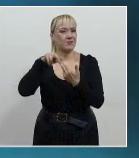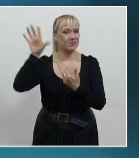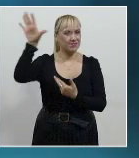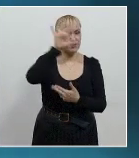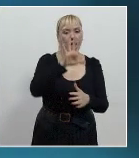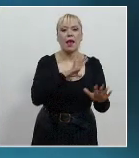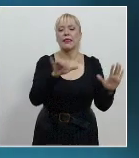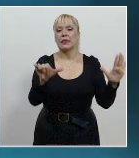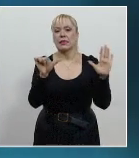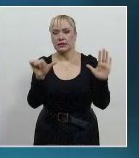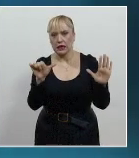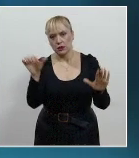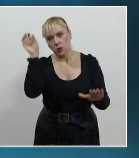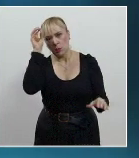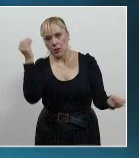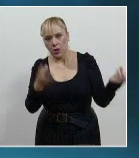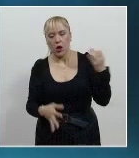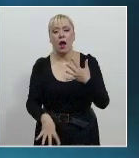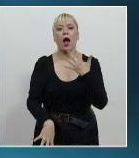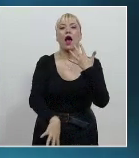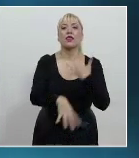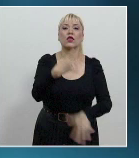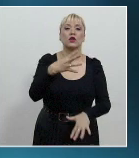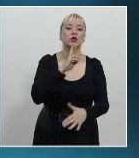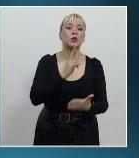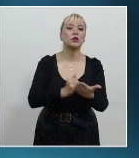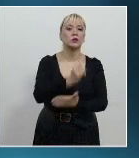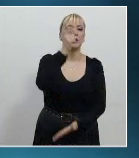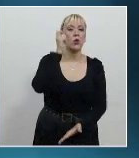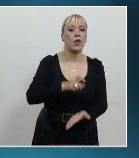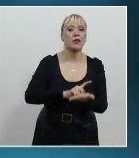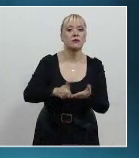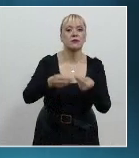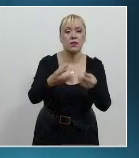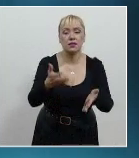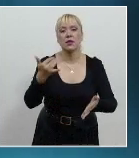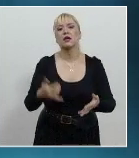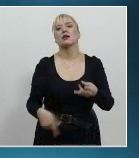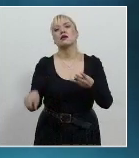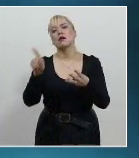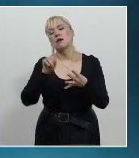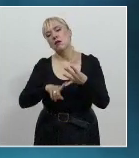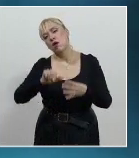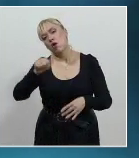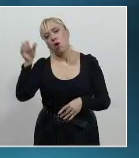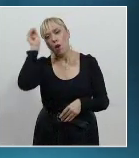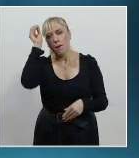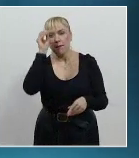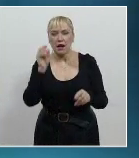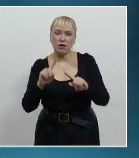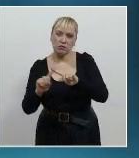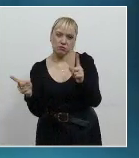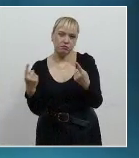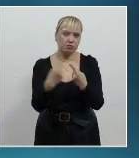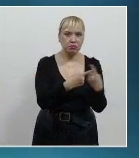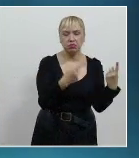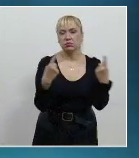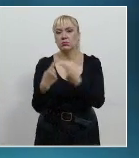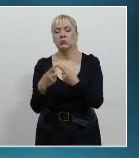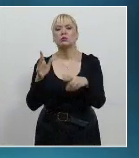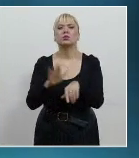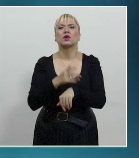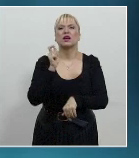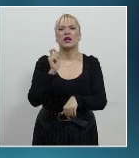criterios, 14 jurisprudencias y 2 tesis aisladas que se relacionan con el otorgamiento de escrituras en compra de un inmueble,